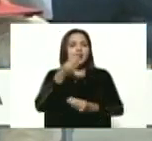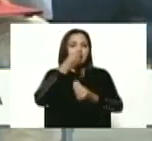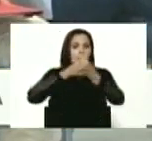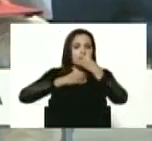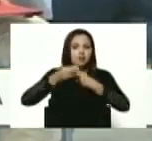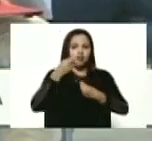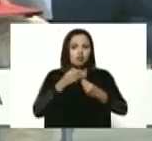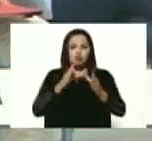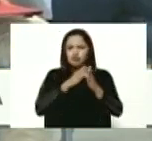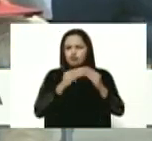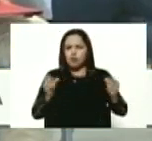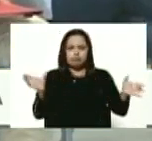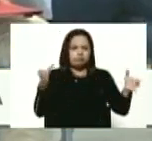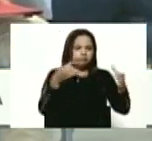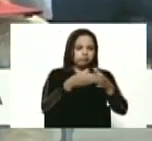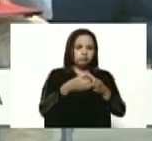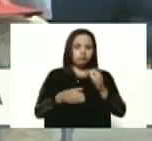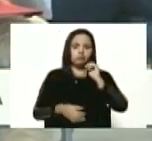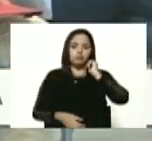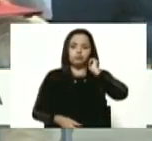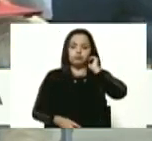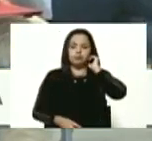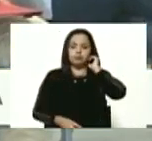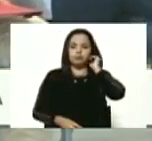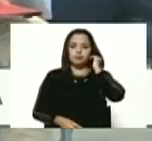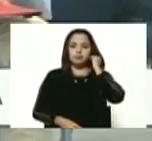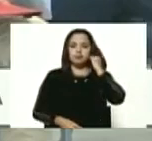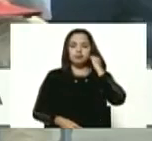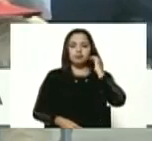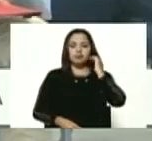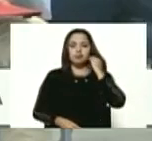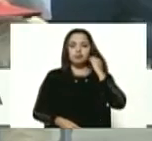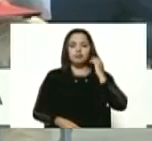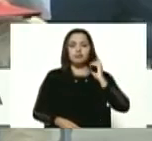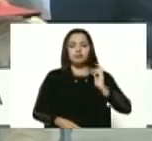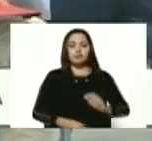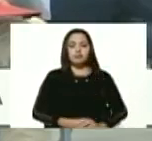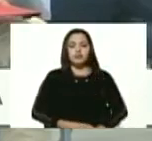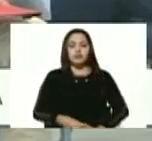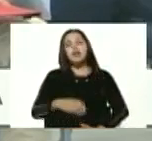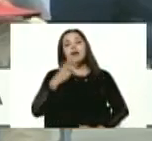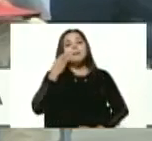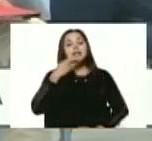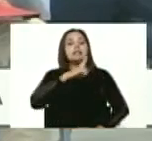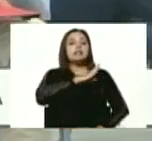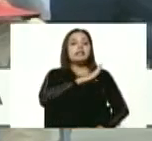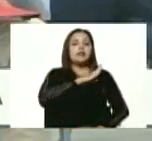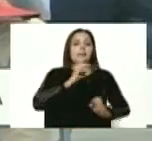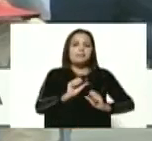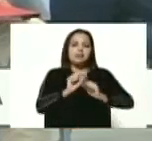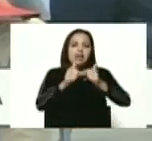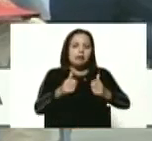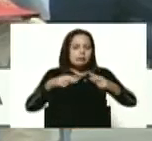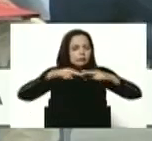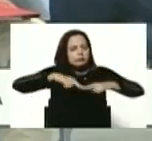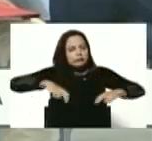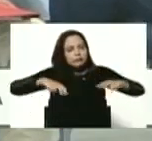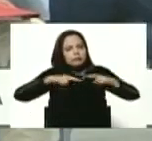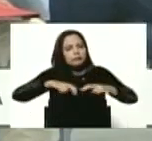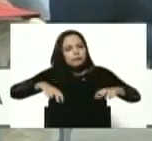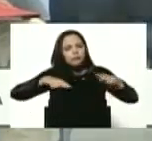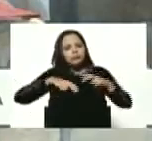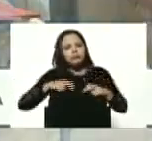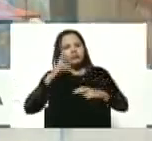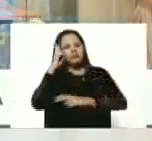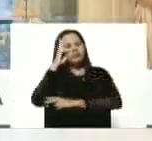Bueno, imagínense ustedes la experiencia que tenemos, que ellos tienen, y empezamos a revisar. Yo dije, vamos a revisar la